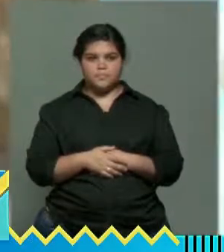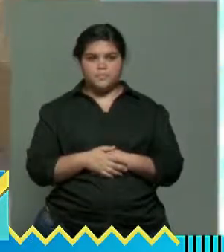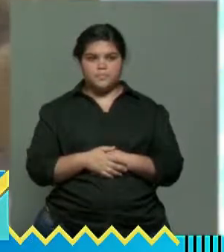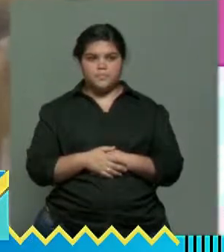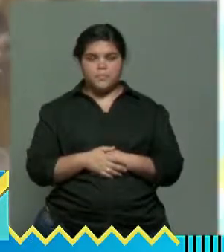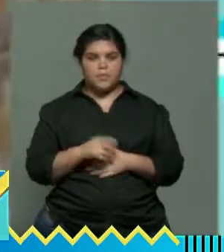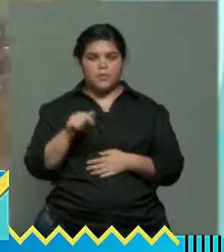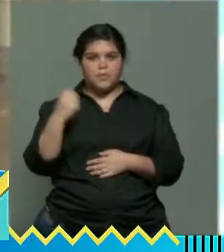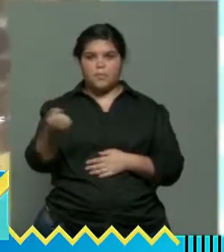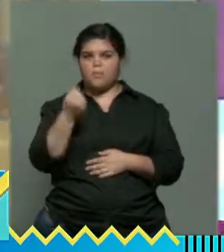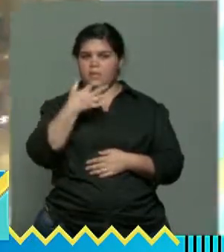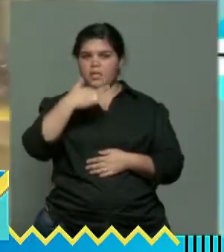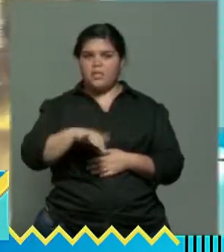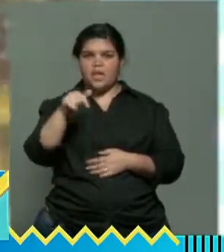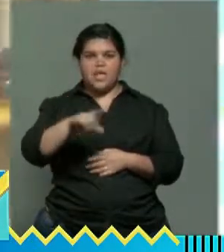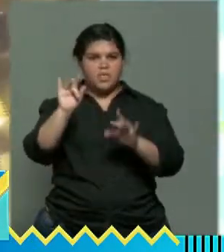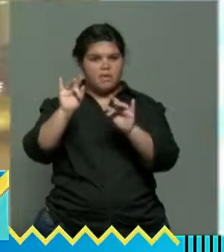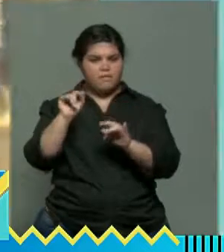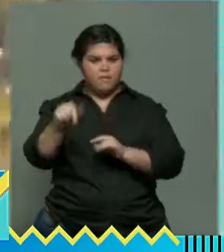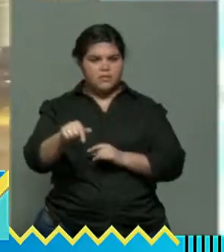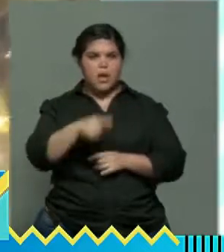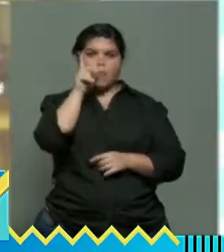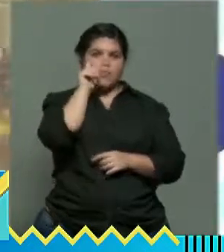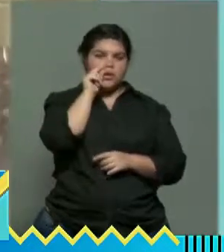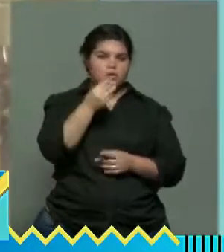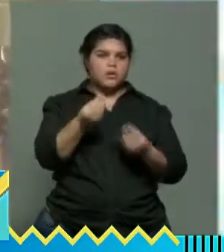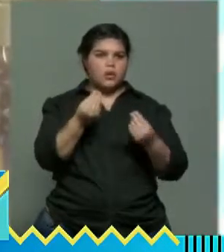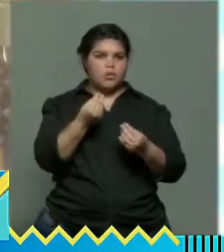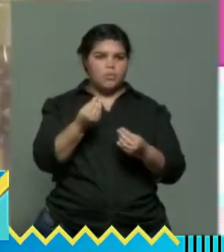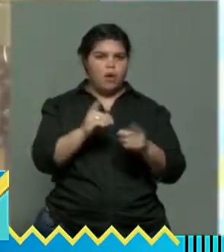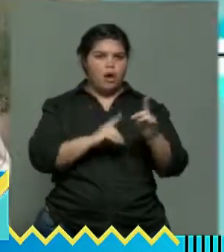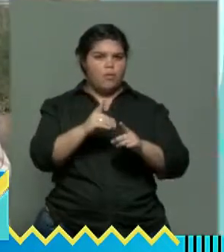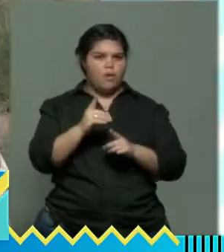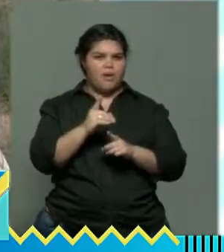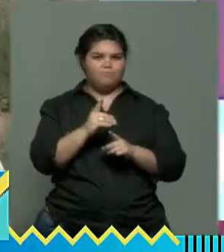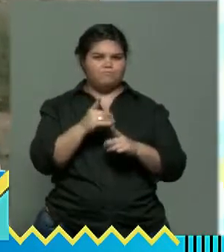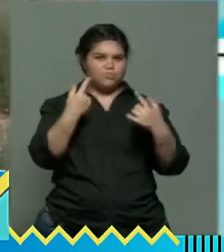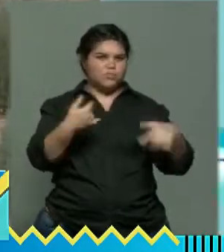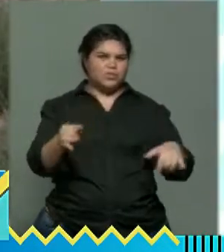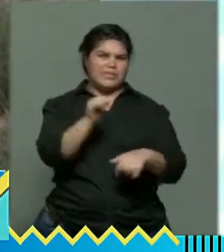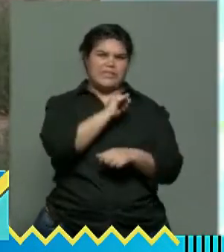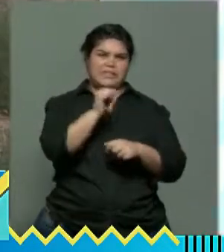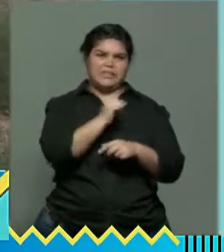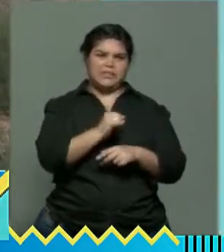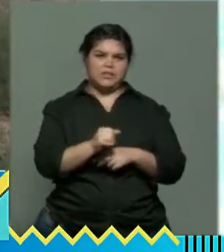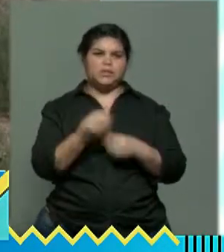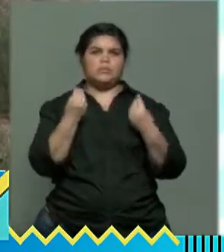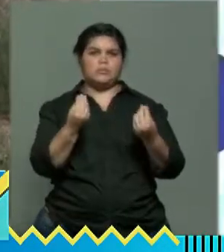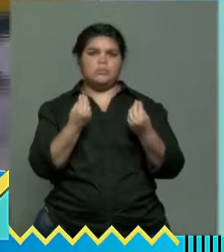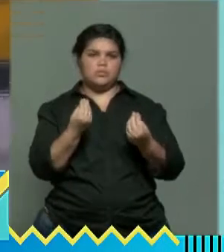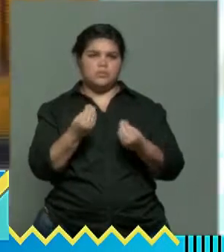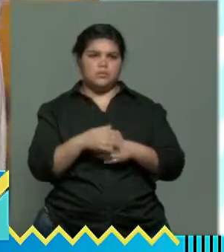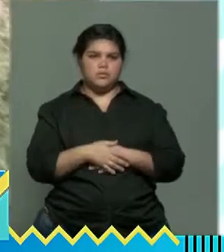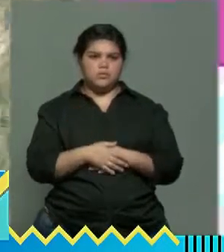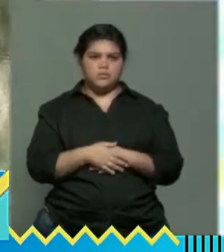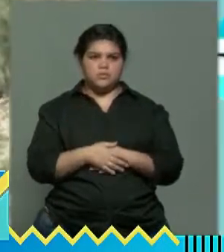mundo, porque es un mundo complejo, y en la política saben jugar, tienen una desventaja, tienen que hacerlo a oscuras. La vitivinicultura lo hace a la luz del